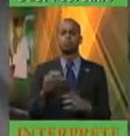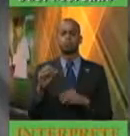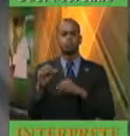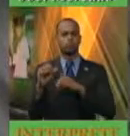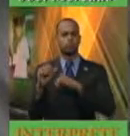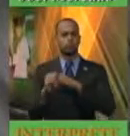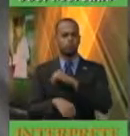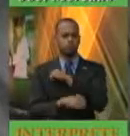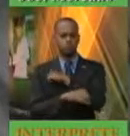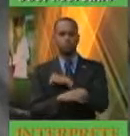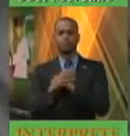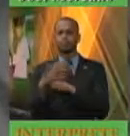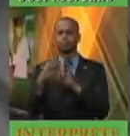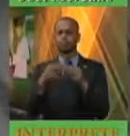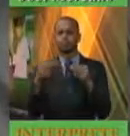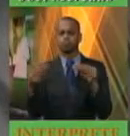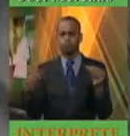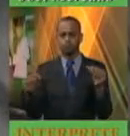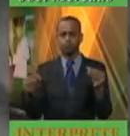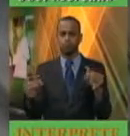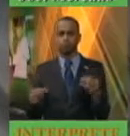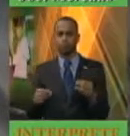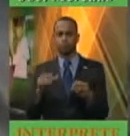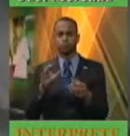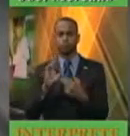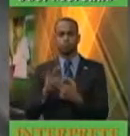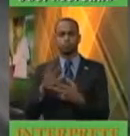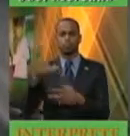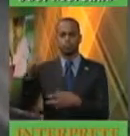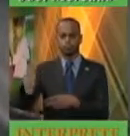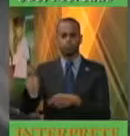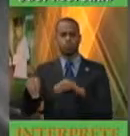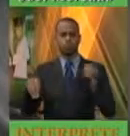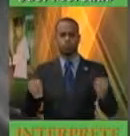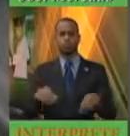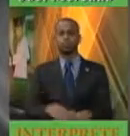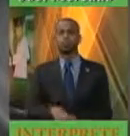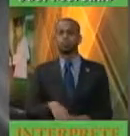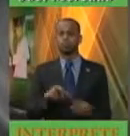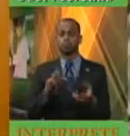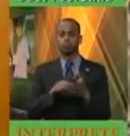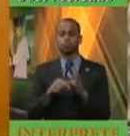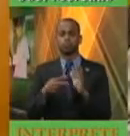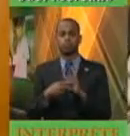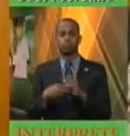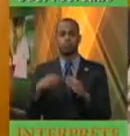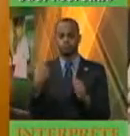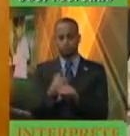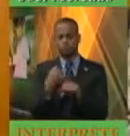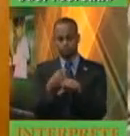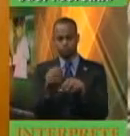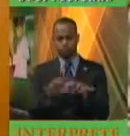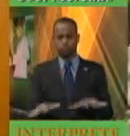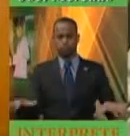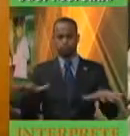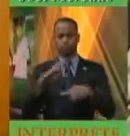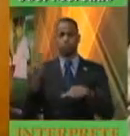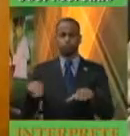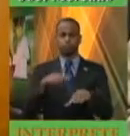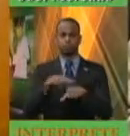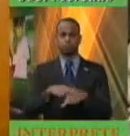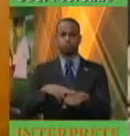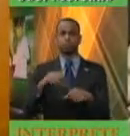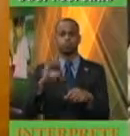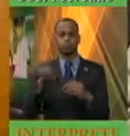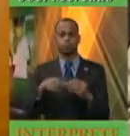Samaná y en Hato Mayor, con una representación que hay allí también. Lo que quiere decir es que se está trabajando a nivel nacional, ¿no? El